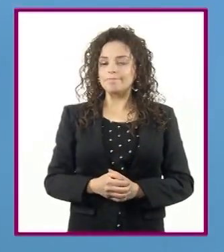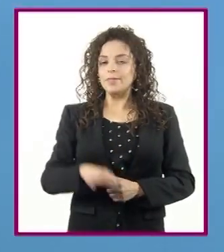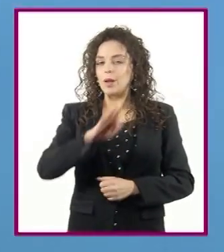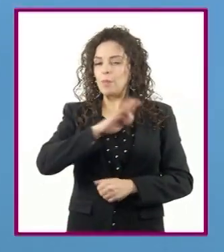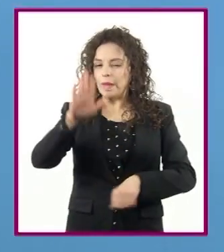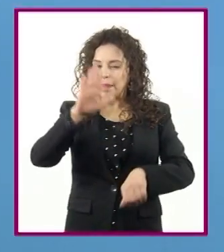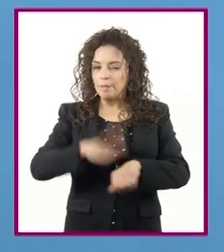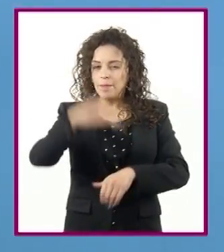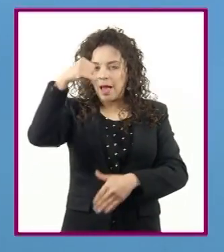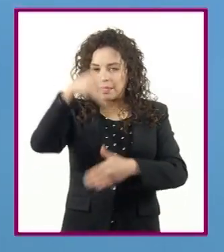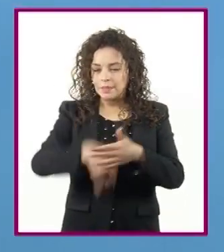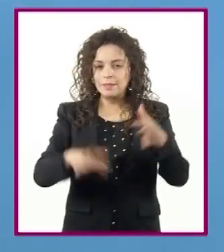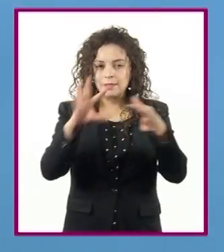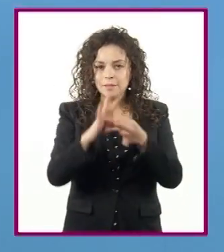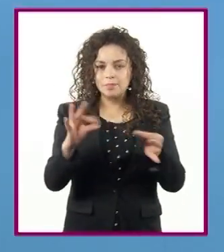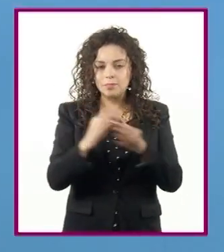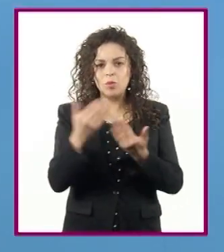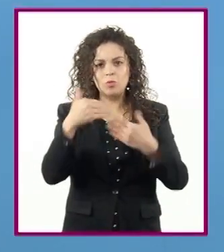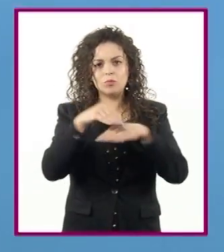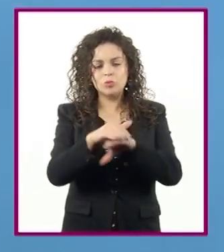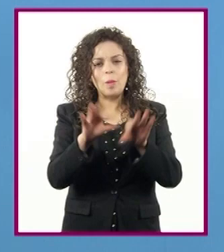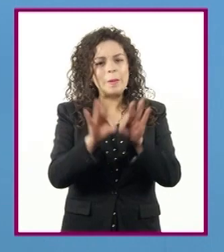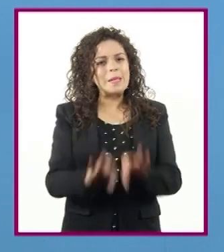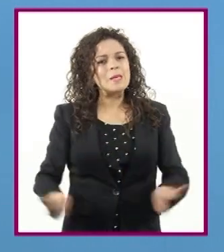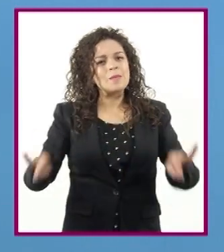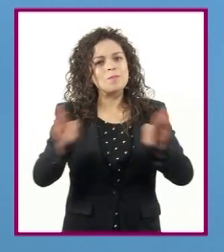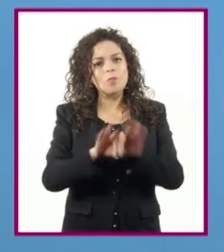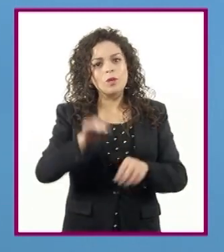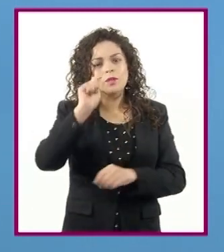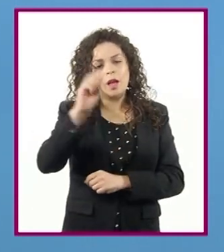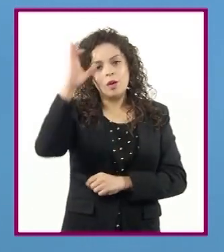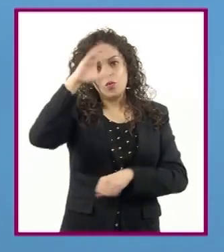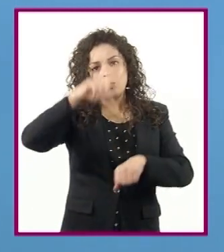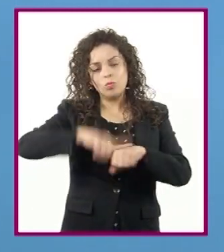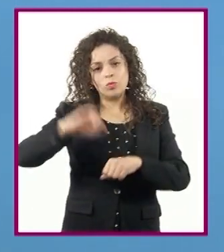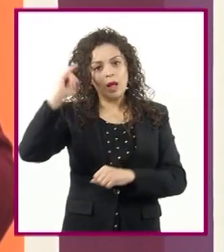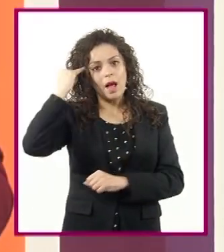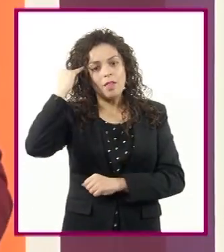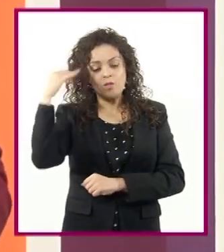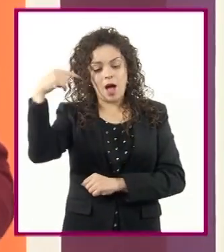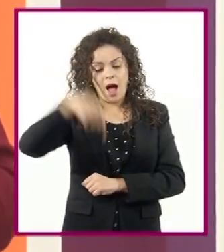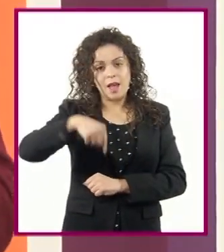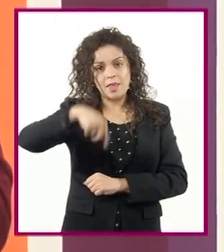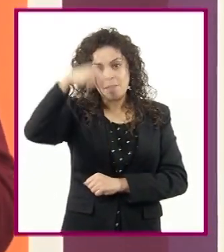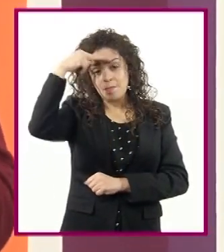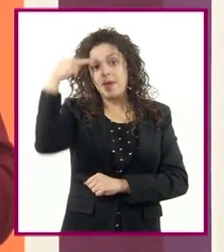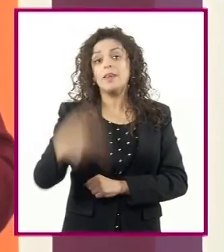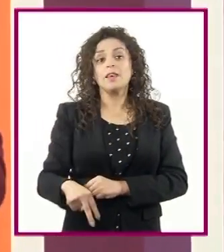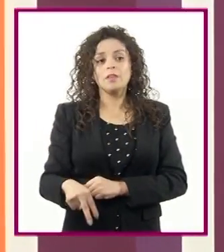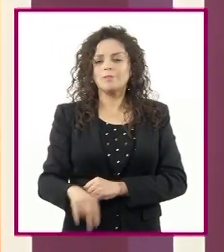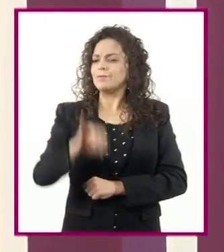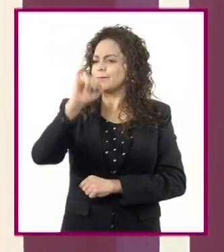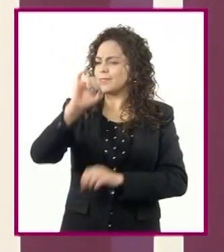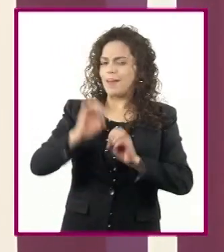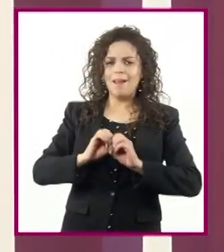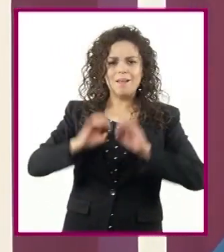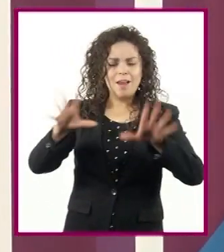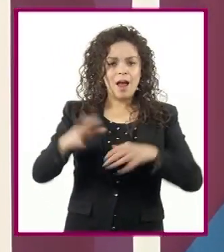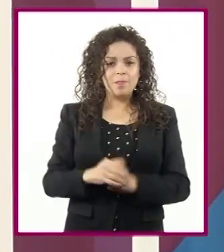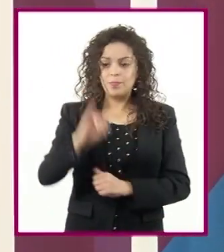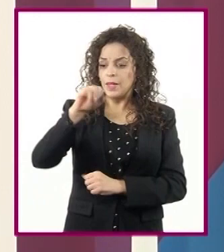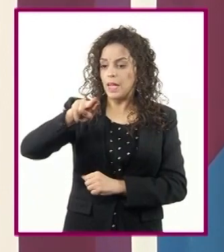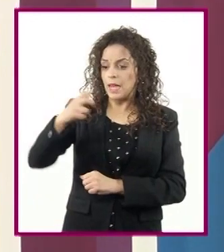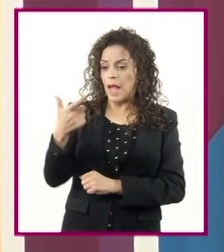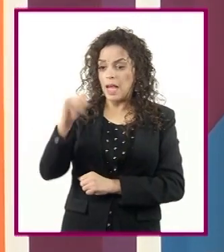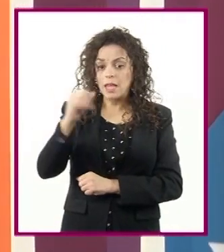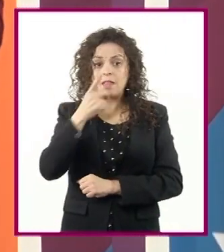un poco más acerca de la importancia de las culturas indígenas en nuestro país? Por supuesto. Según el INEGI,